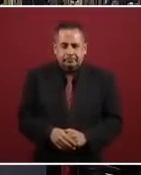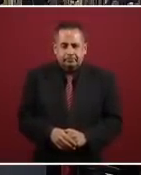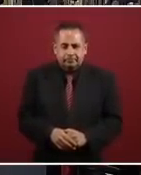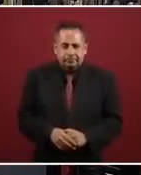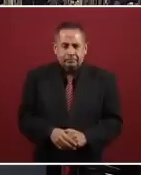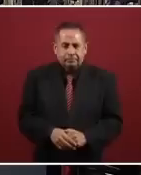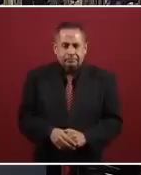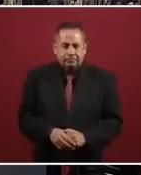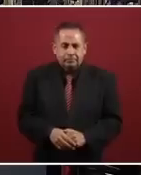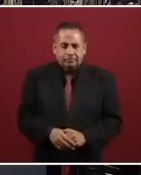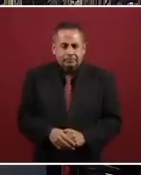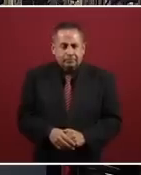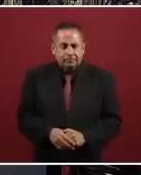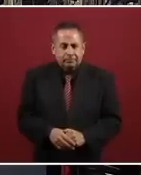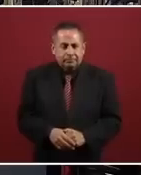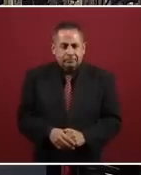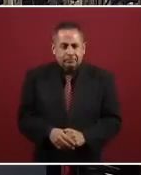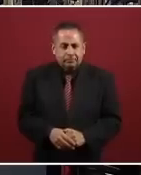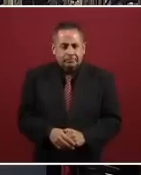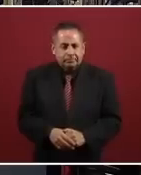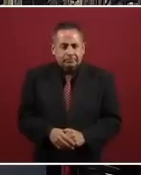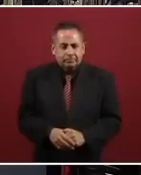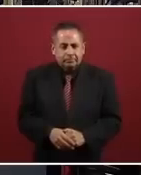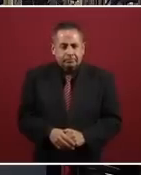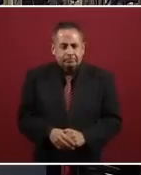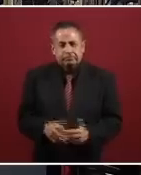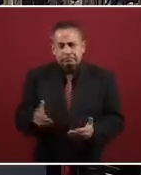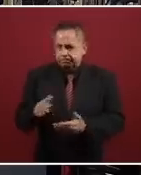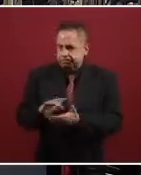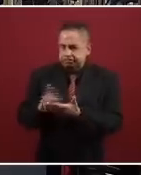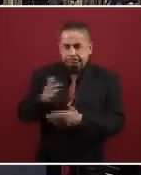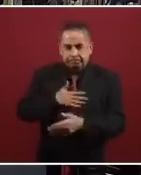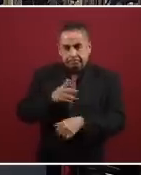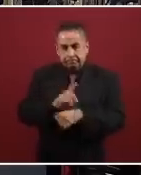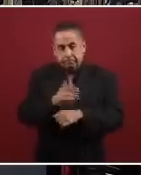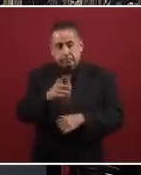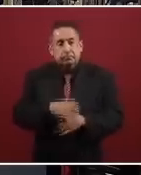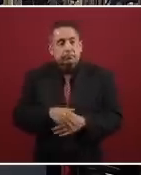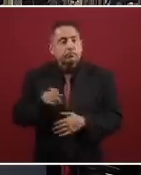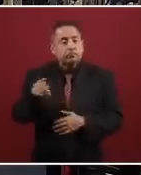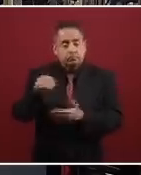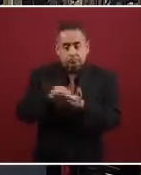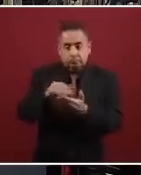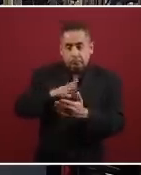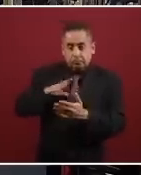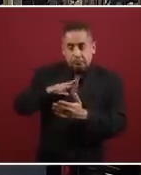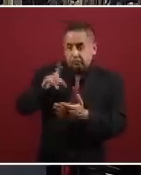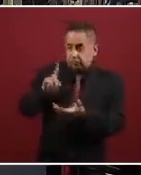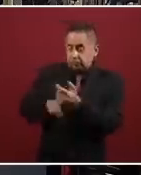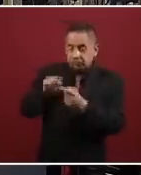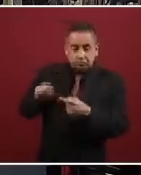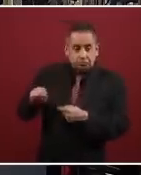de migración directamente? Gracias, buen día. Estos operativos están existiendo, presidente, no es una campaña de medios.